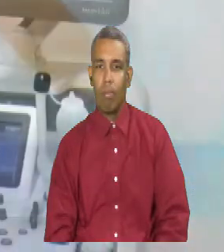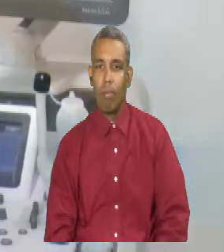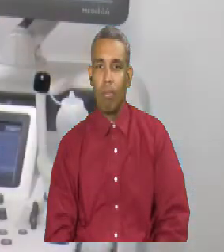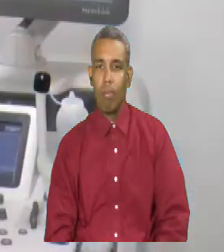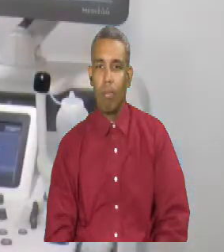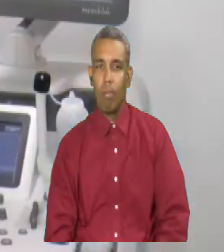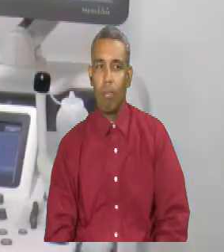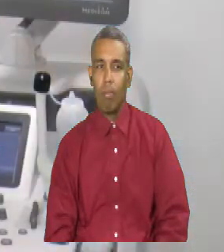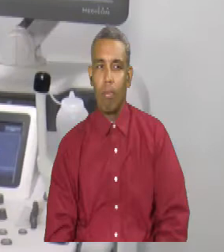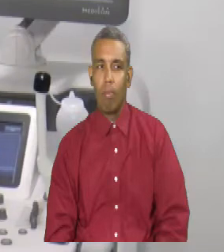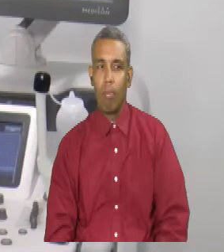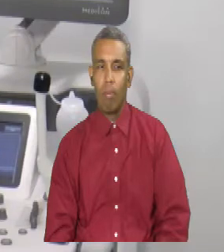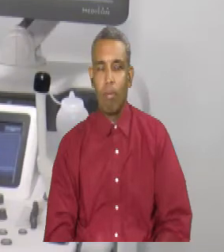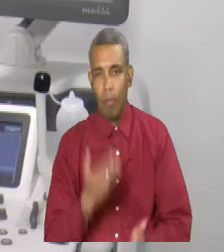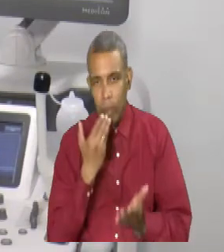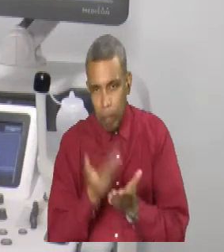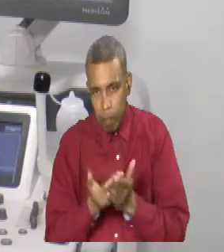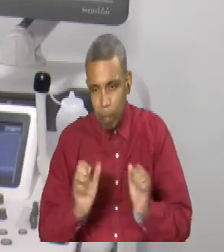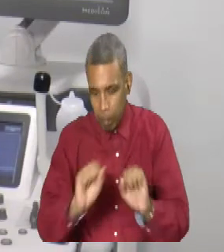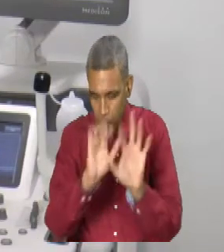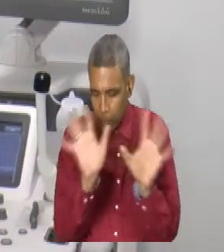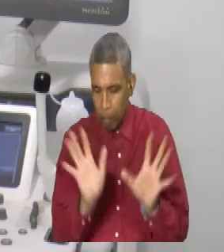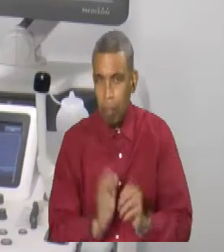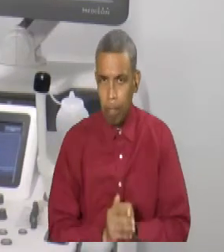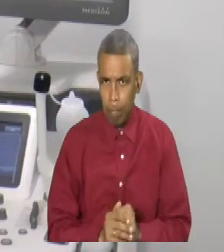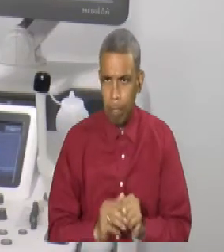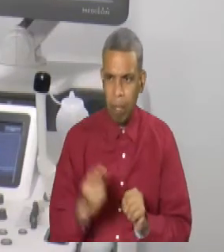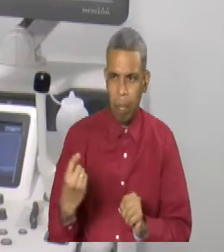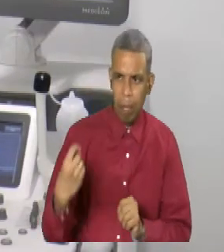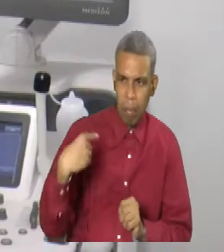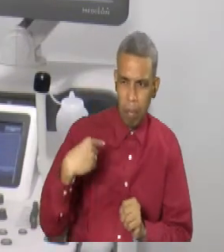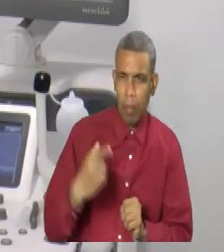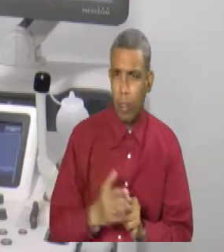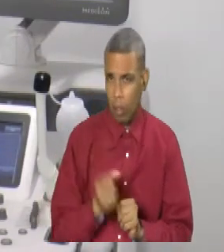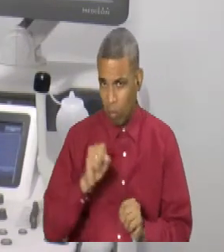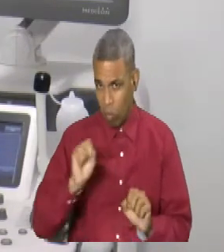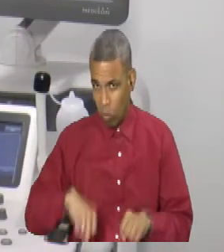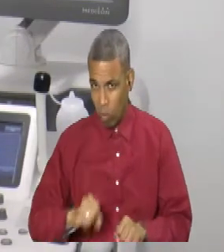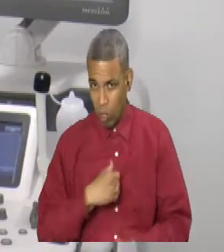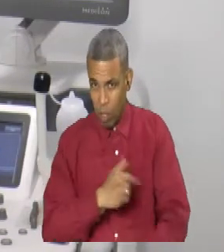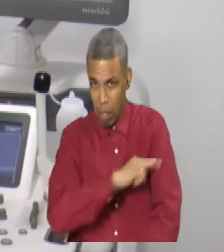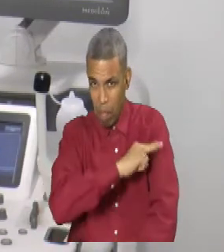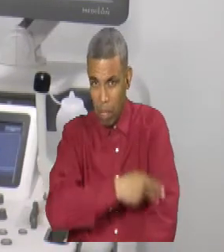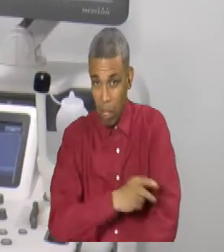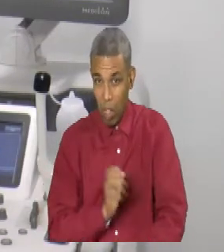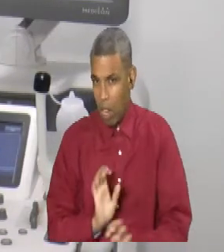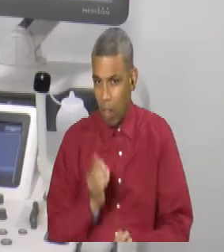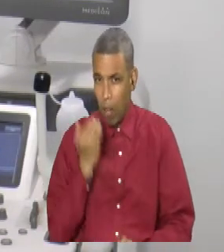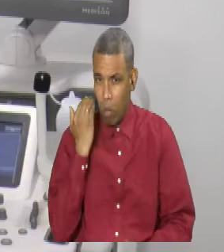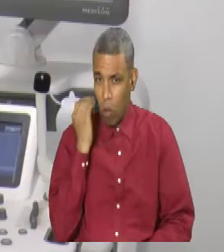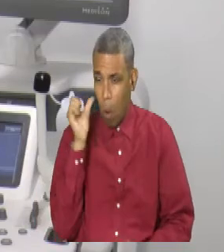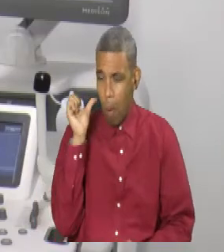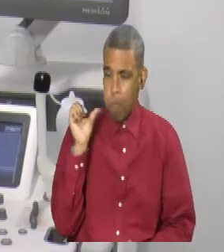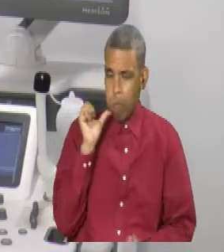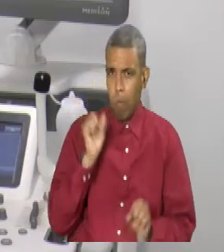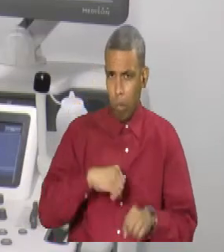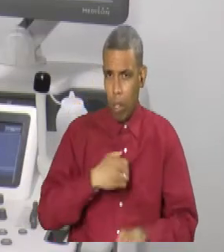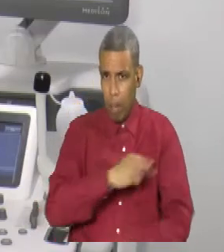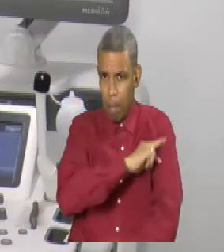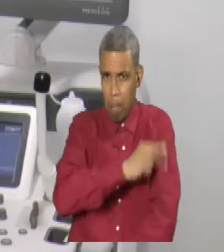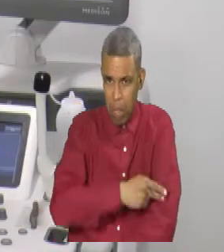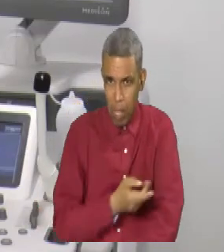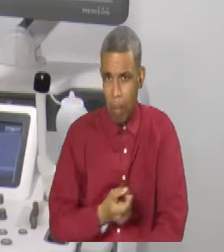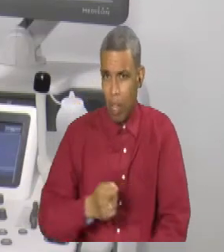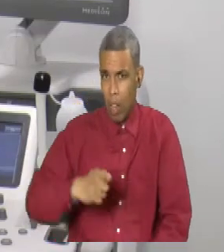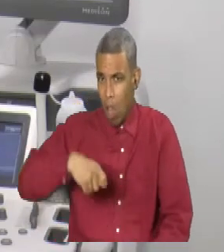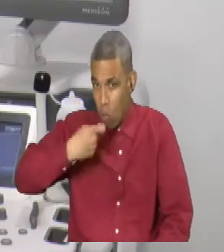Buenos días, televidentes en casa. Hoy nuestra pregunta al televidente es si es adecuado tomar vitamínicos durante el embarazo. Durante el embarazo es conveniente hacer